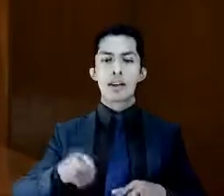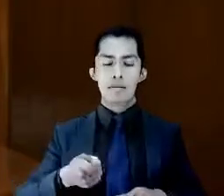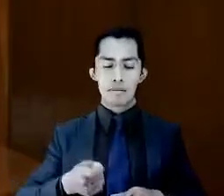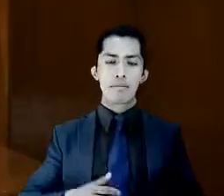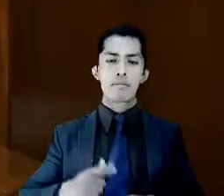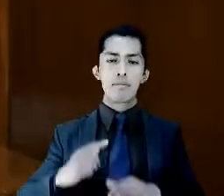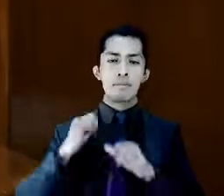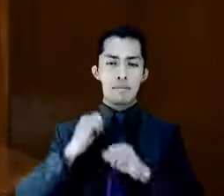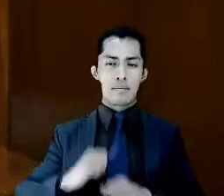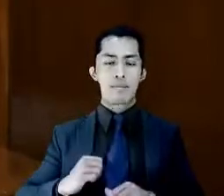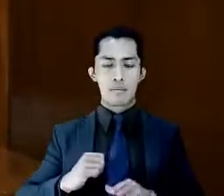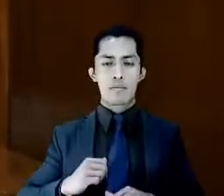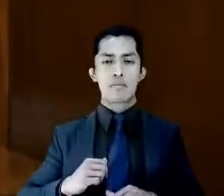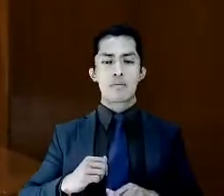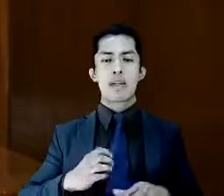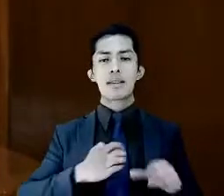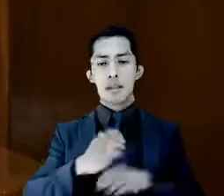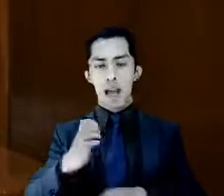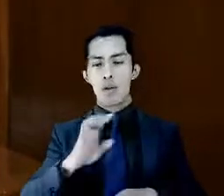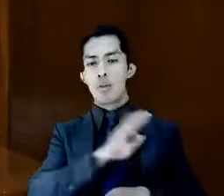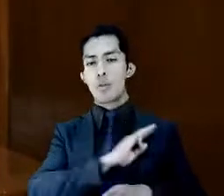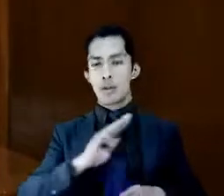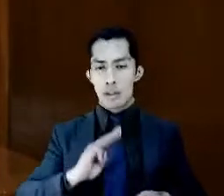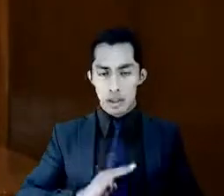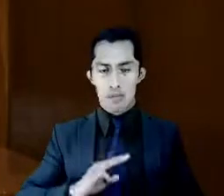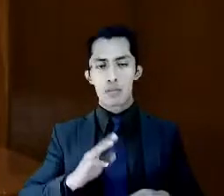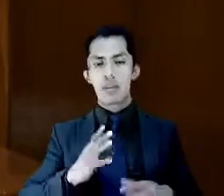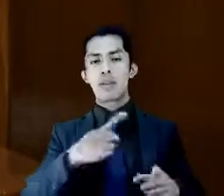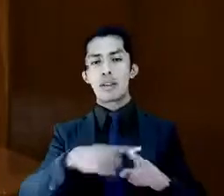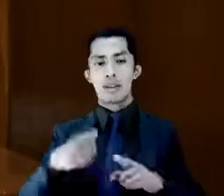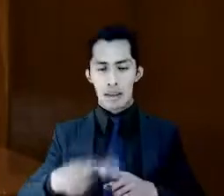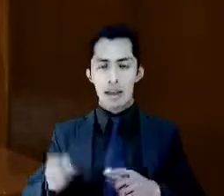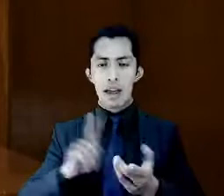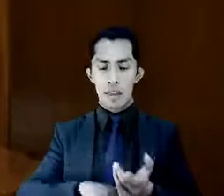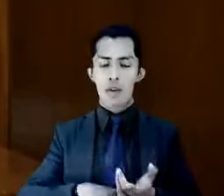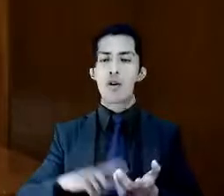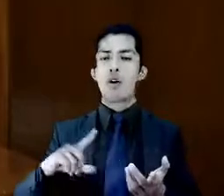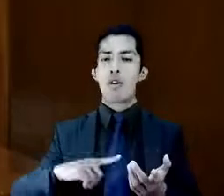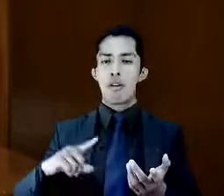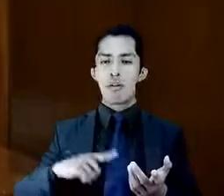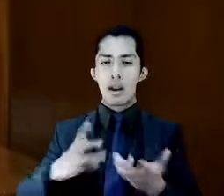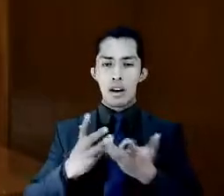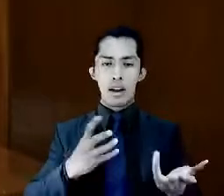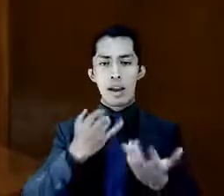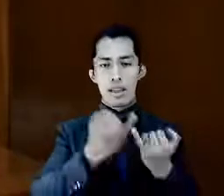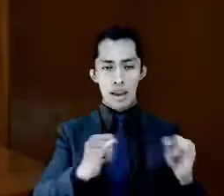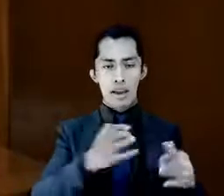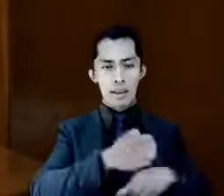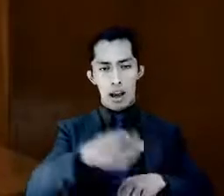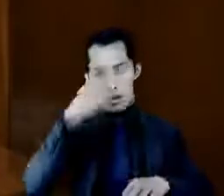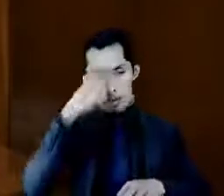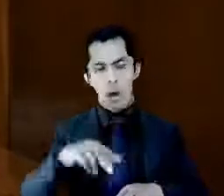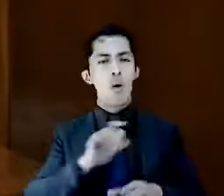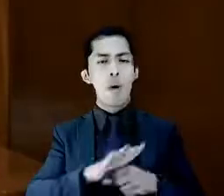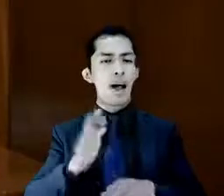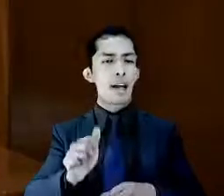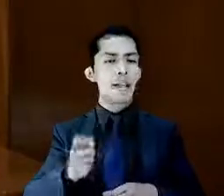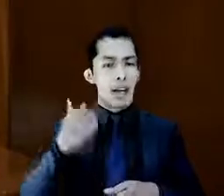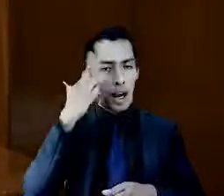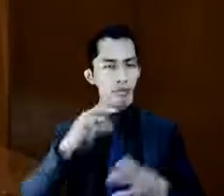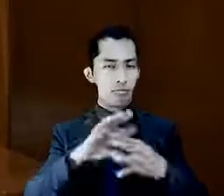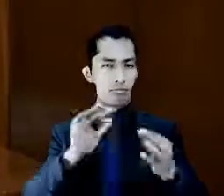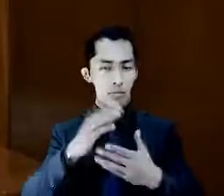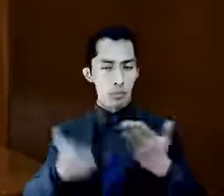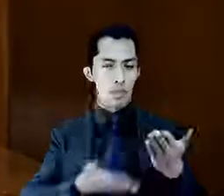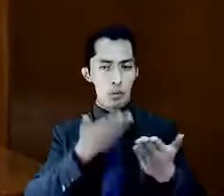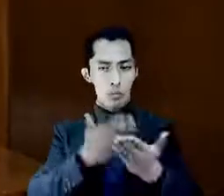Estado y los municipios y los órganos autónomos del Estado de México, conforme a la siguiente